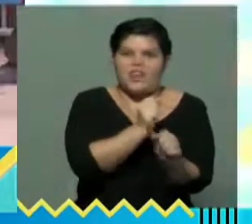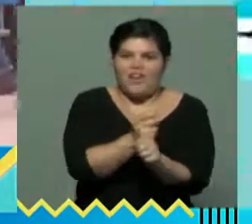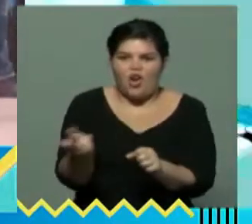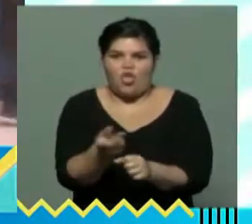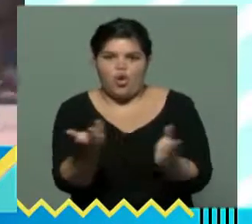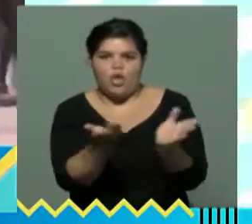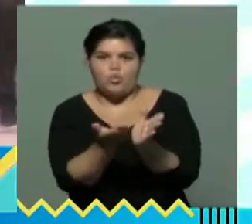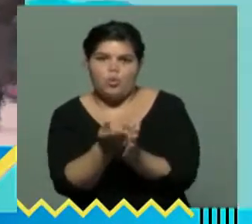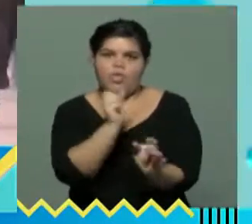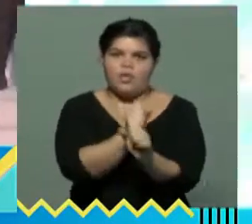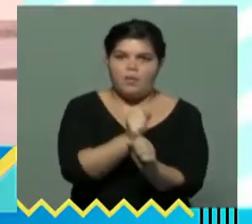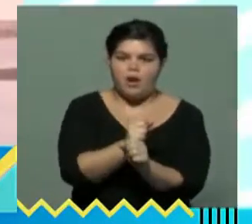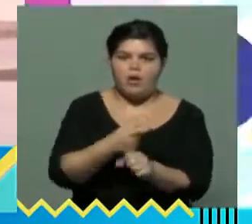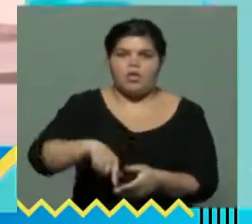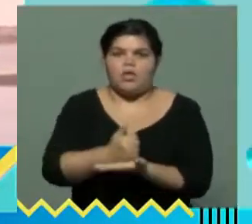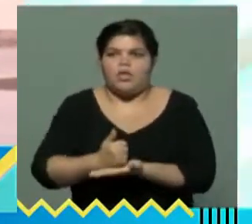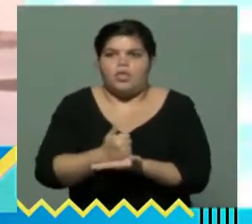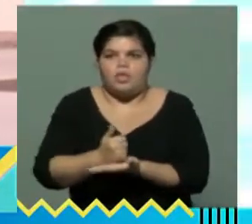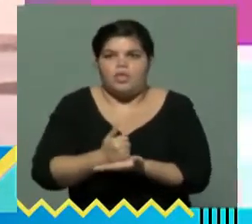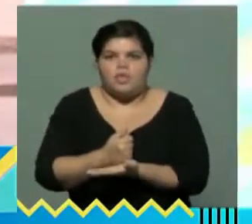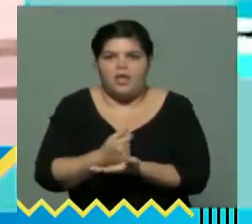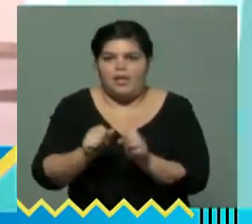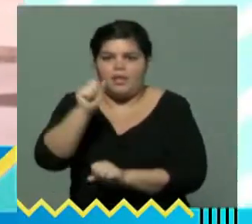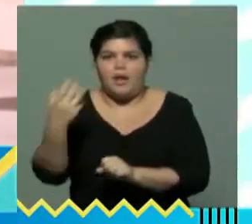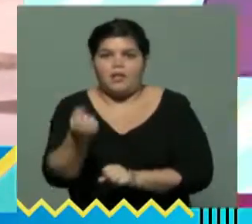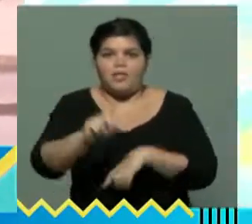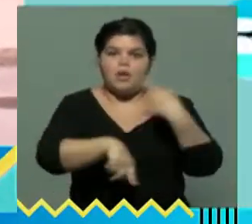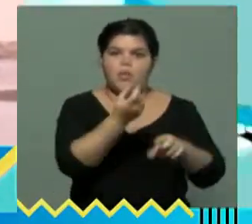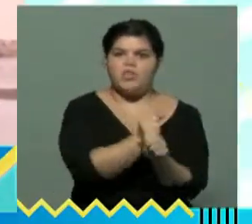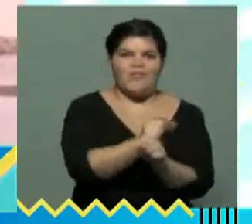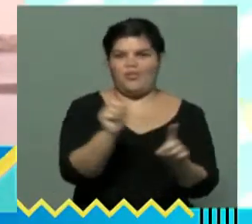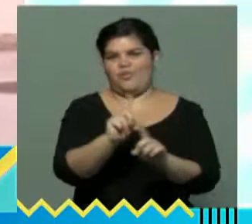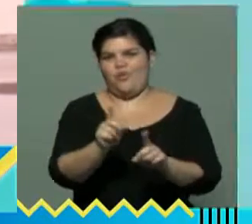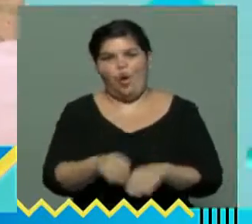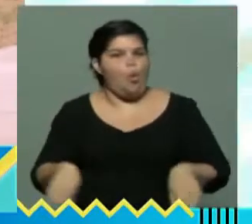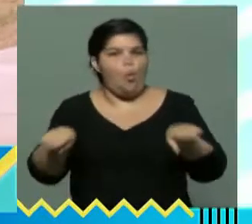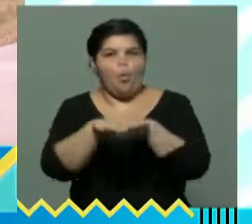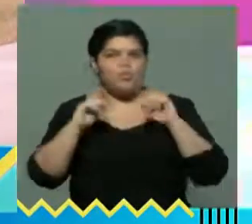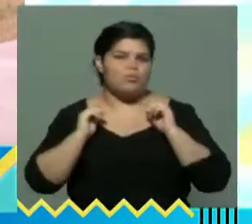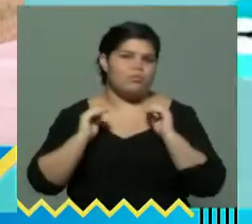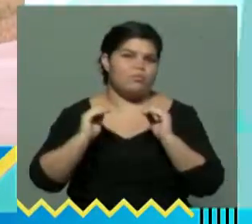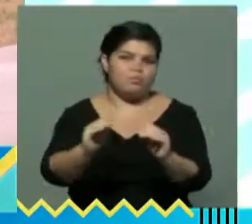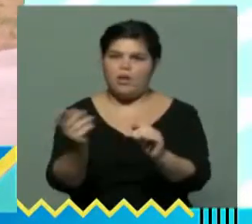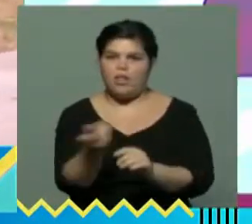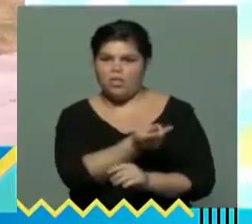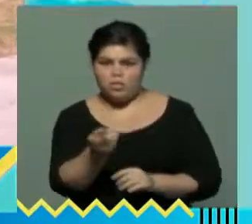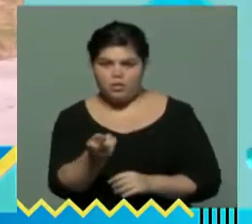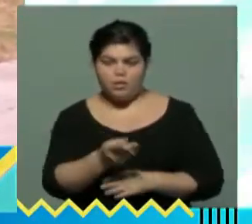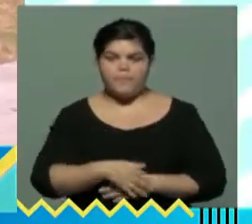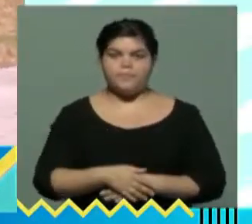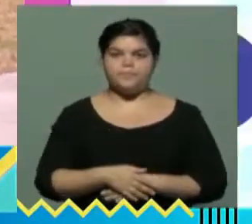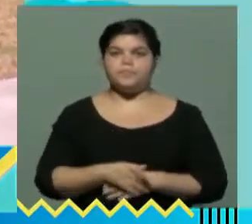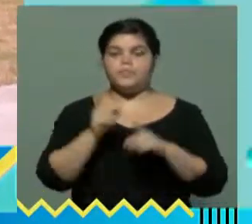los pibes no pueden esperar a recibirse para tener un trabajo. Y la realidad no solo que hoy no es esa, sino que cuando